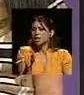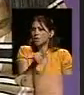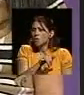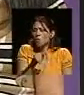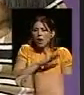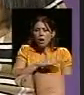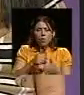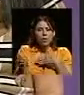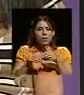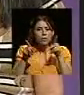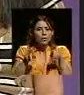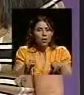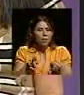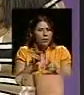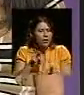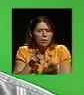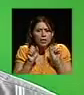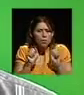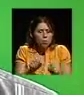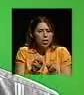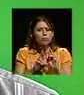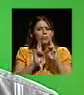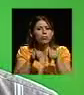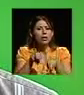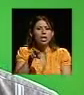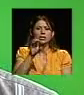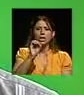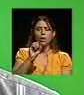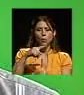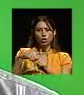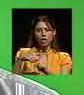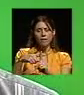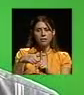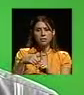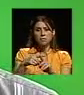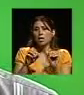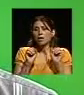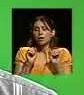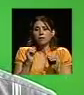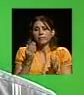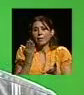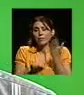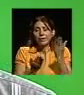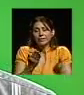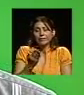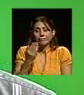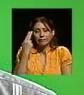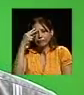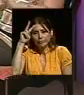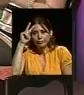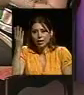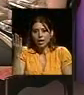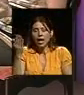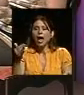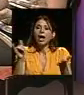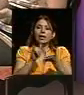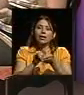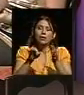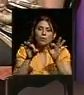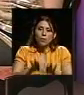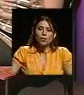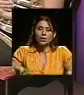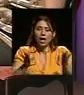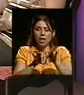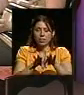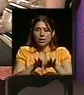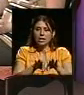podrían ser seropositivas, ¿verdad? Y andar por la calle sin saber. Aquí lo importante es generar una conciencia, una responsabilidad